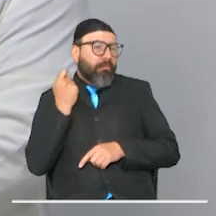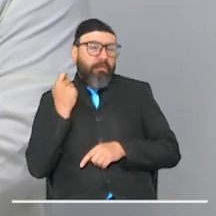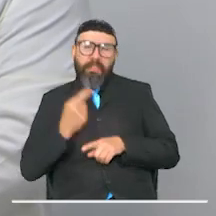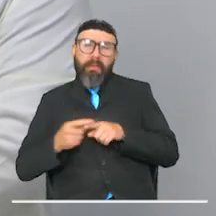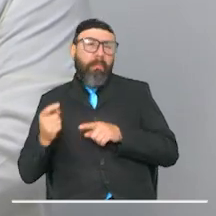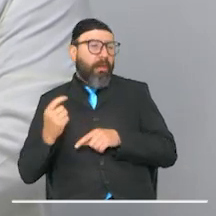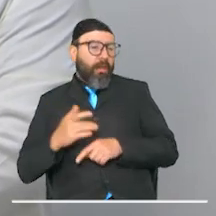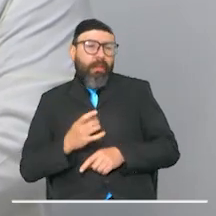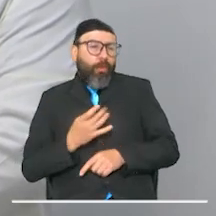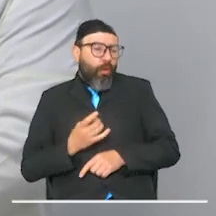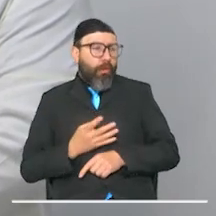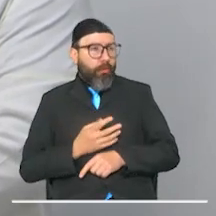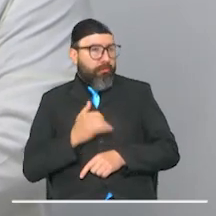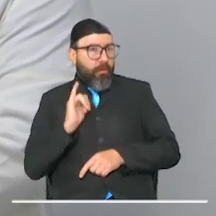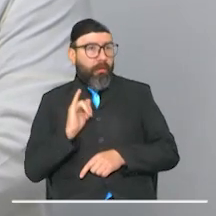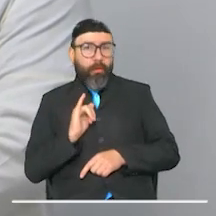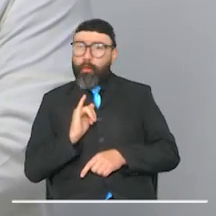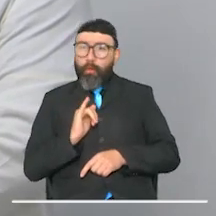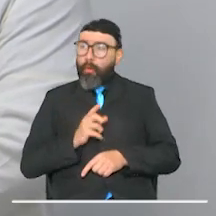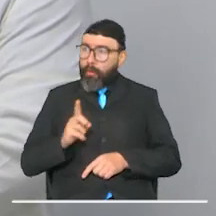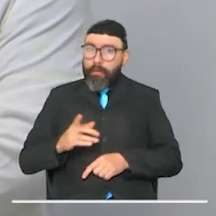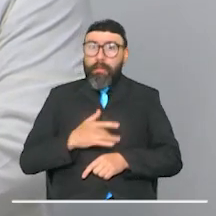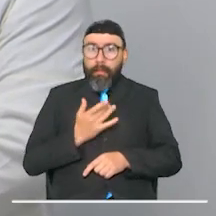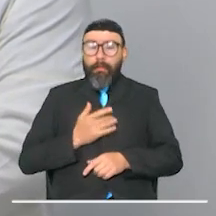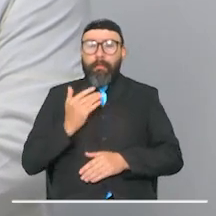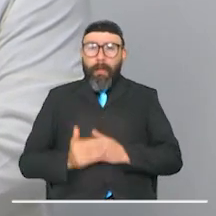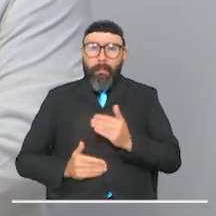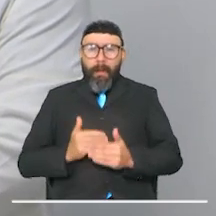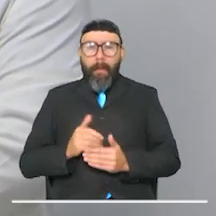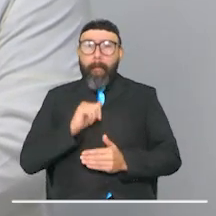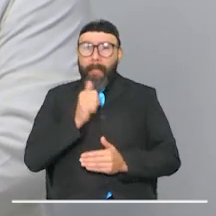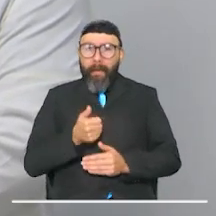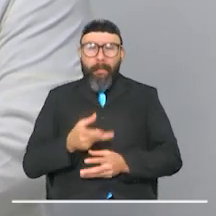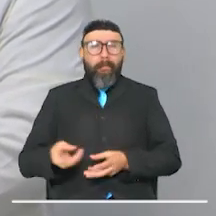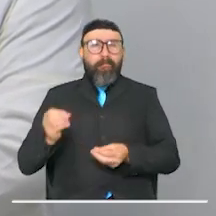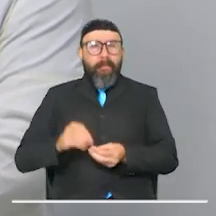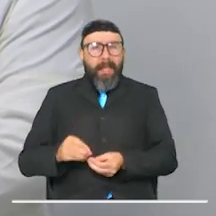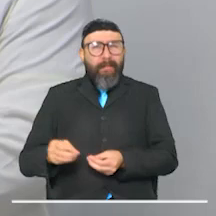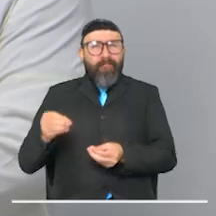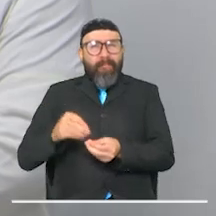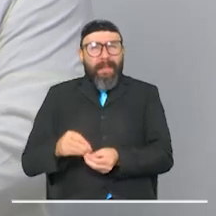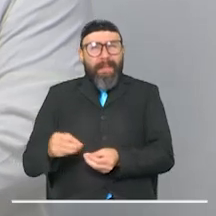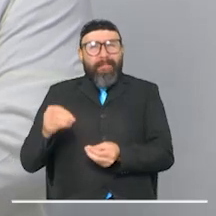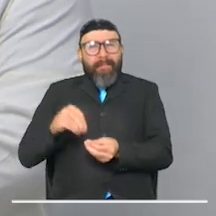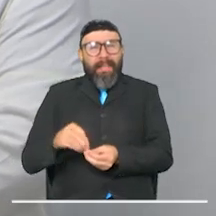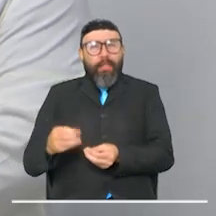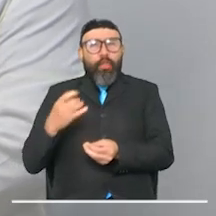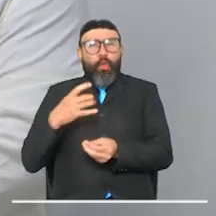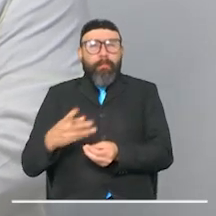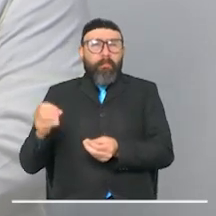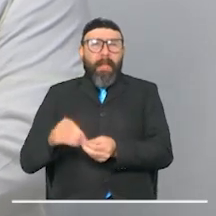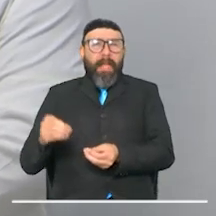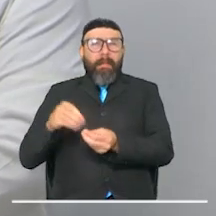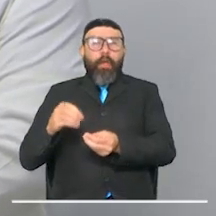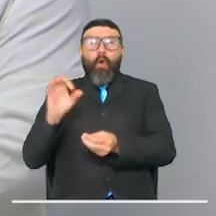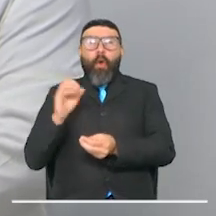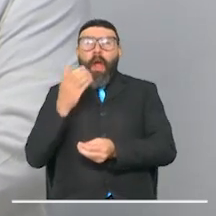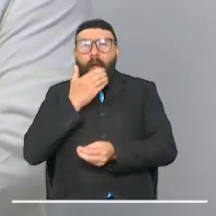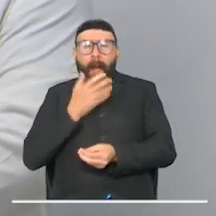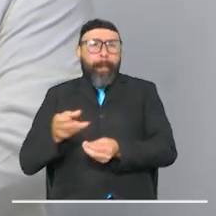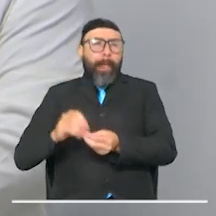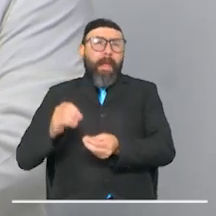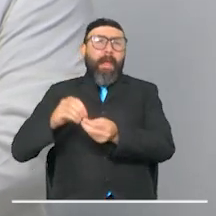generalmente son síntomas progresivos que se van empeorando con el tiempo y van generando cierto tipo de